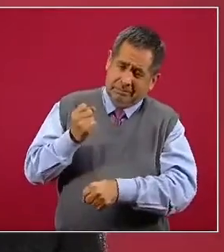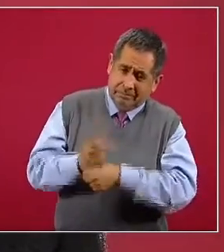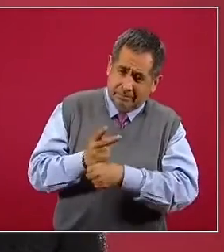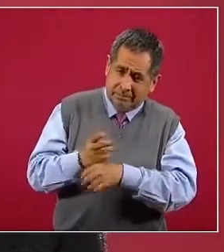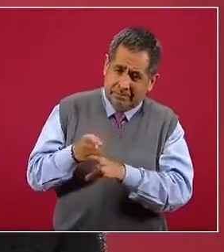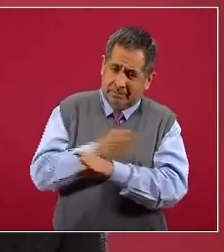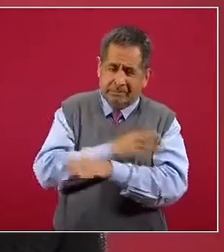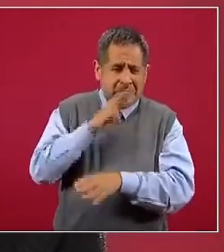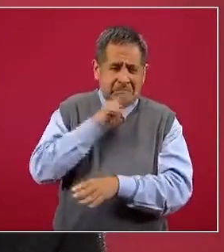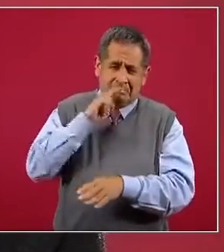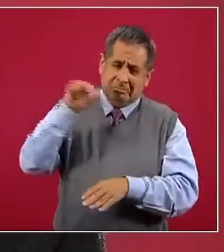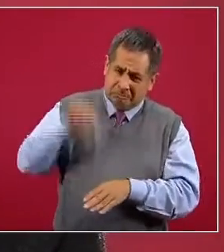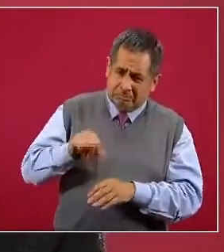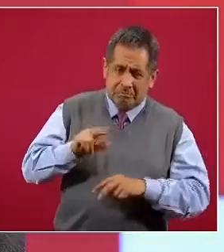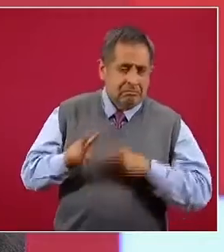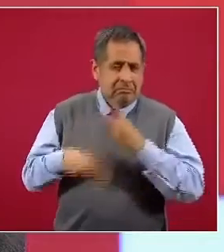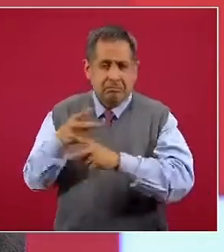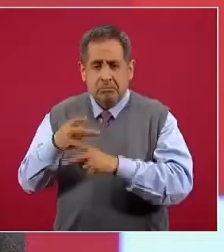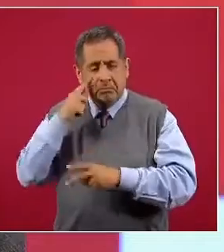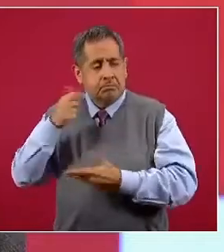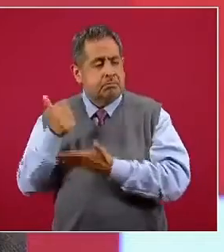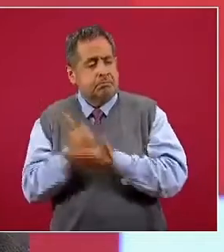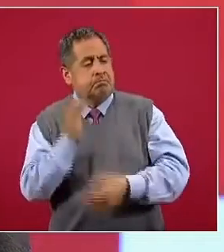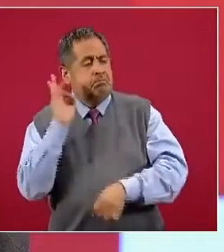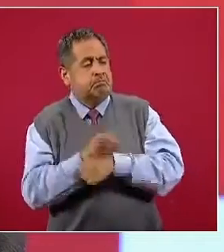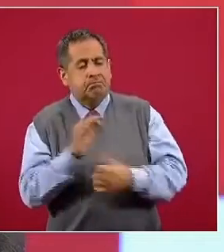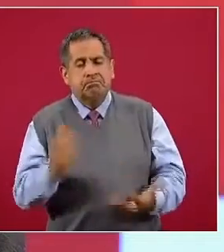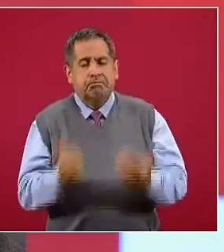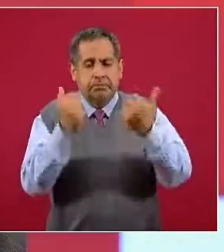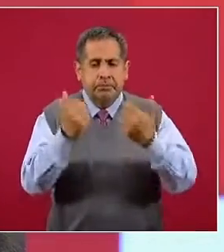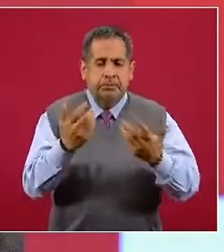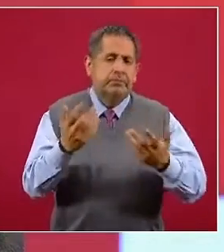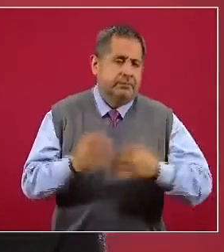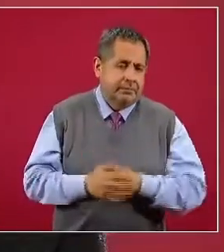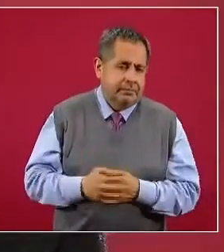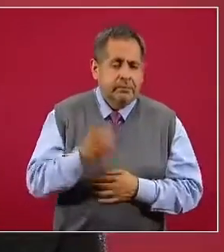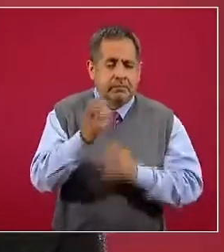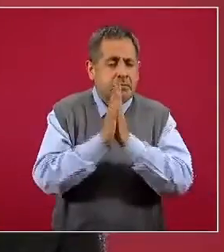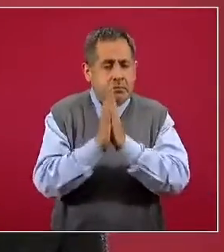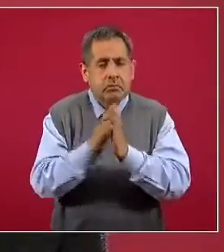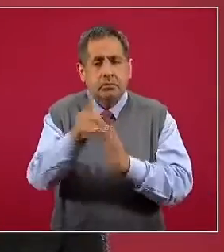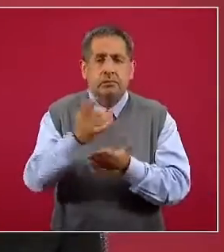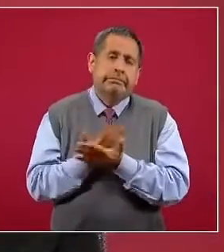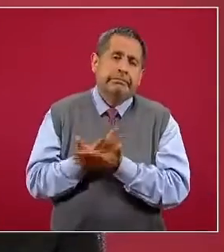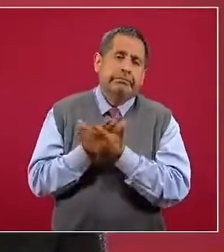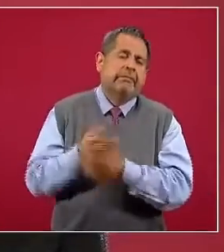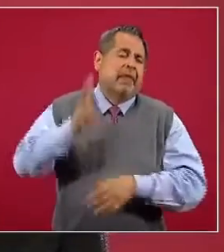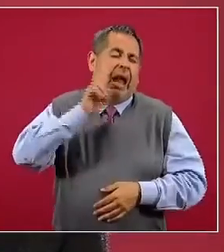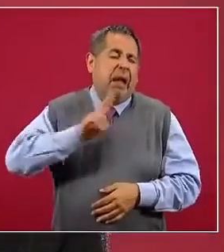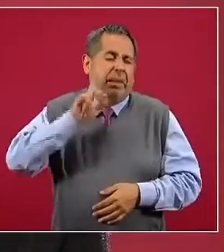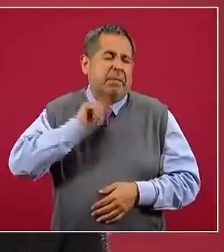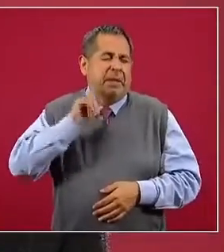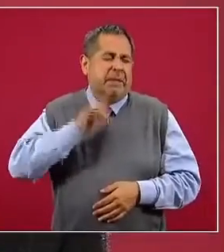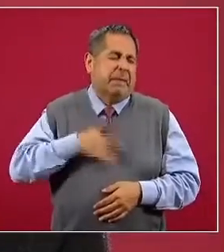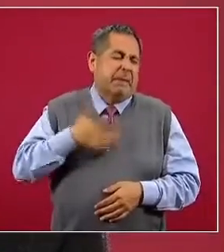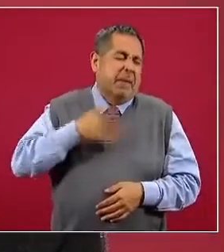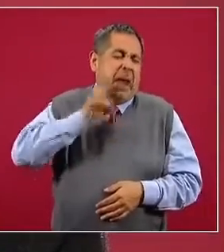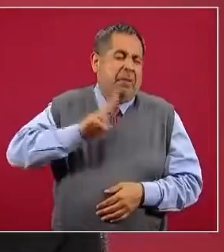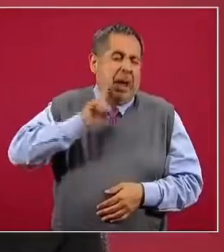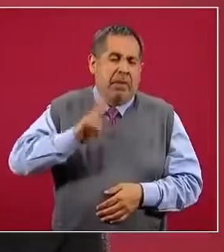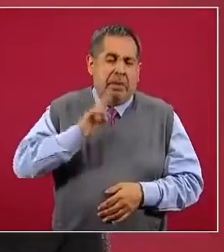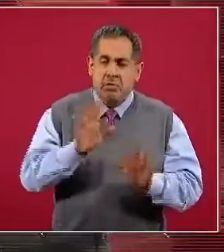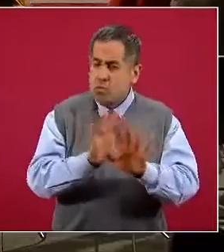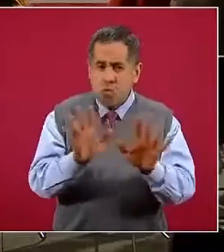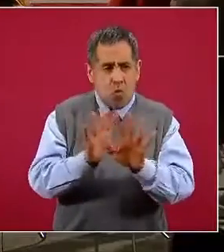la mortalidad, así se puede salvar la vida. Entonces, por favor, no se esperen, tengan esta idea mientras